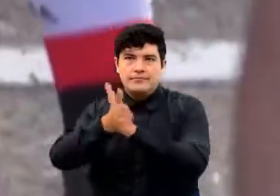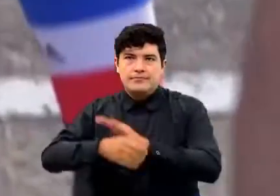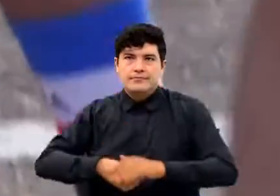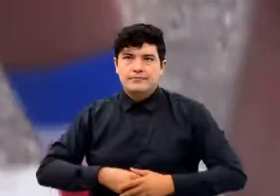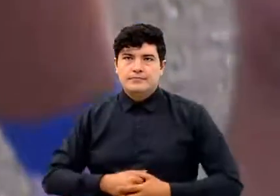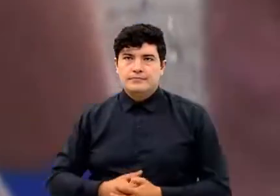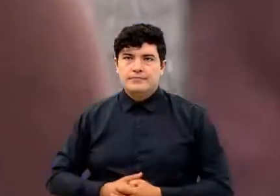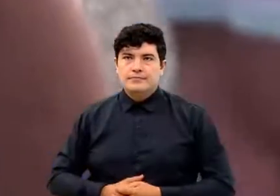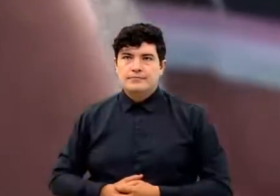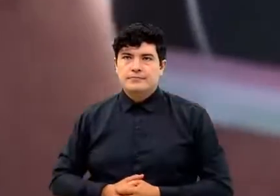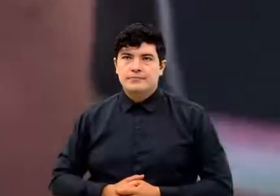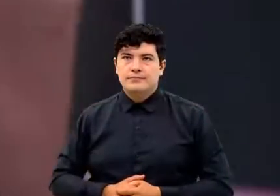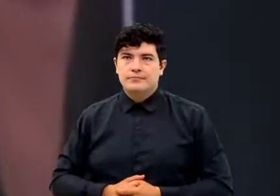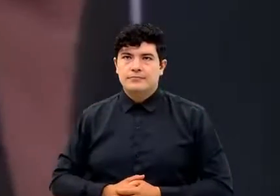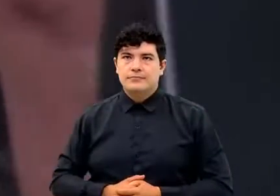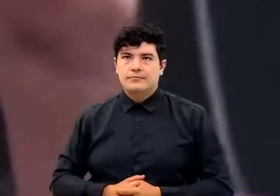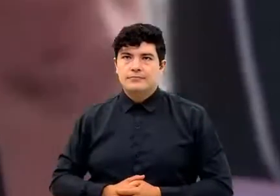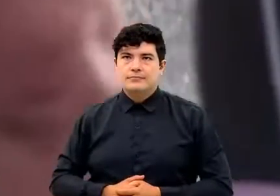¡Excelente!